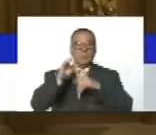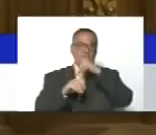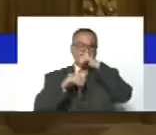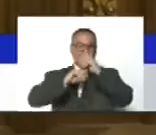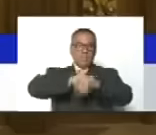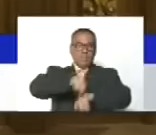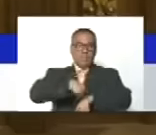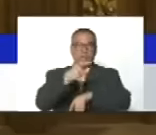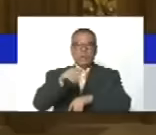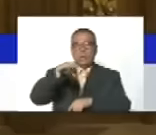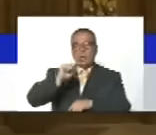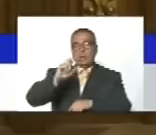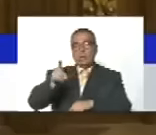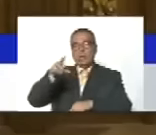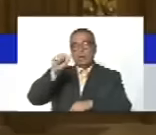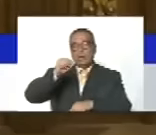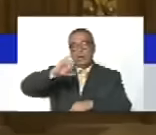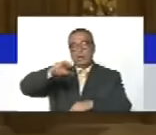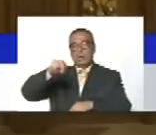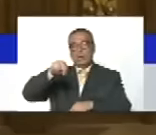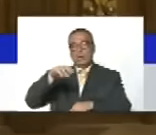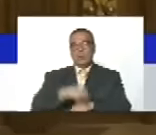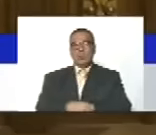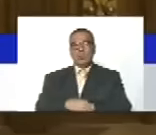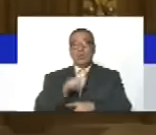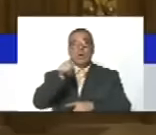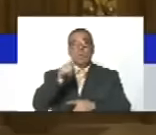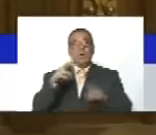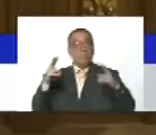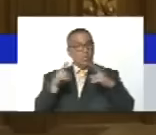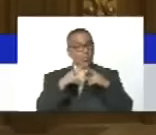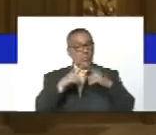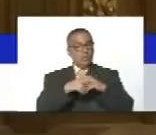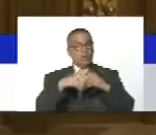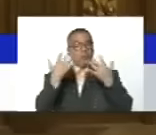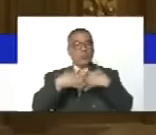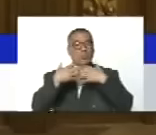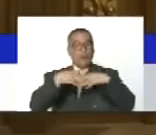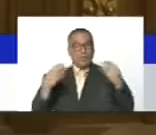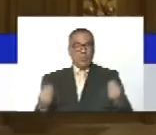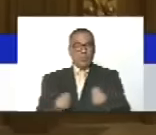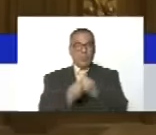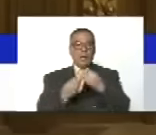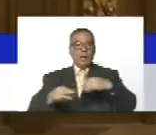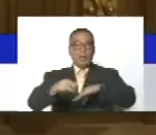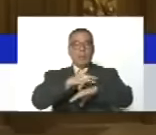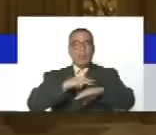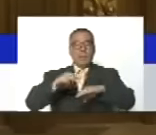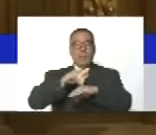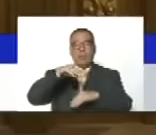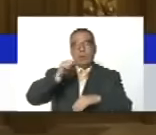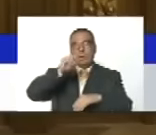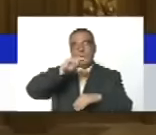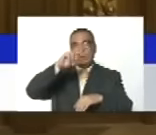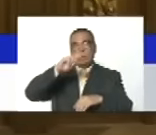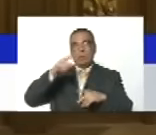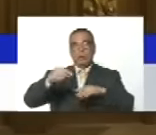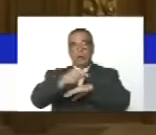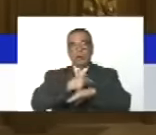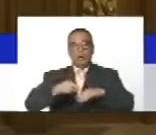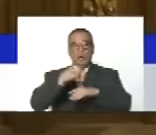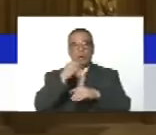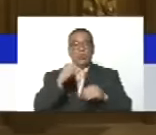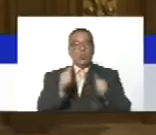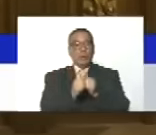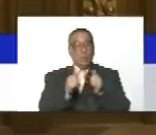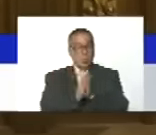Luego fuimos a Shandong, a la provincia de Shandong. Ahí tuvimos un encuentro con empresarios, acompañado del ministro Castro Soteldo, los gobernadores de